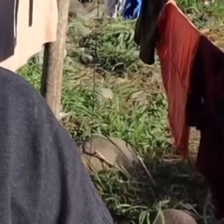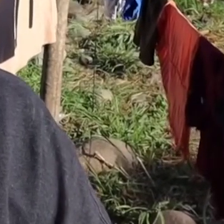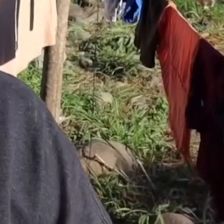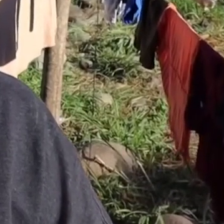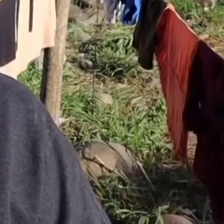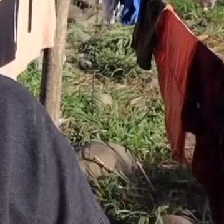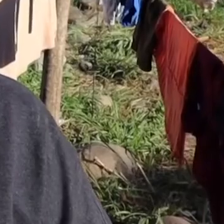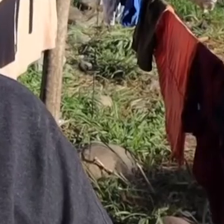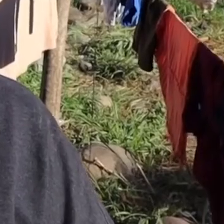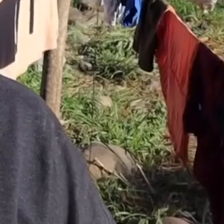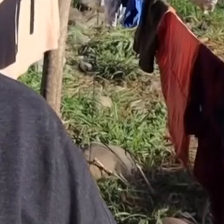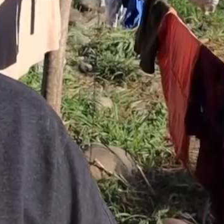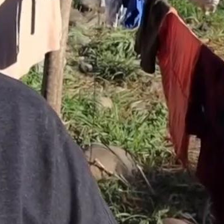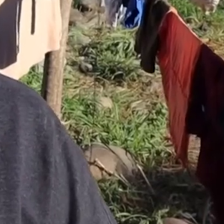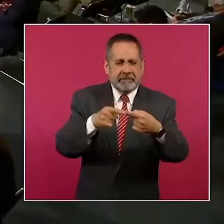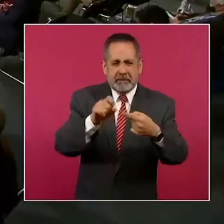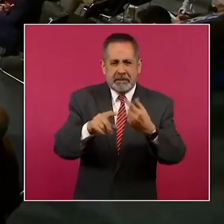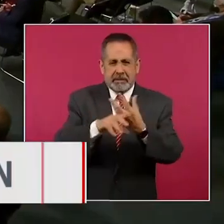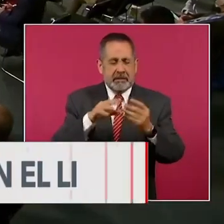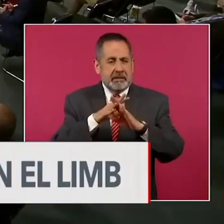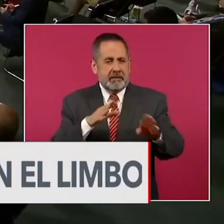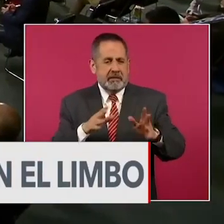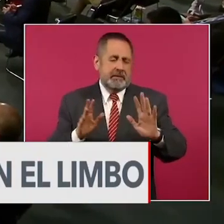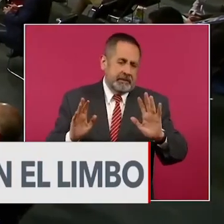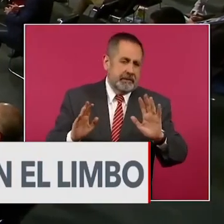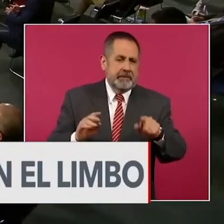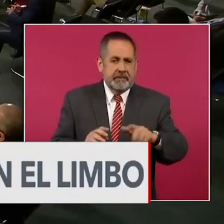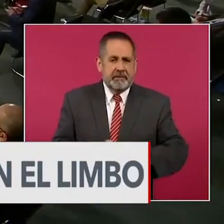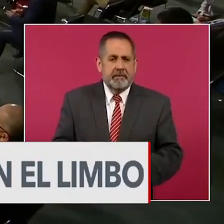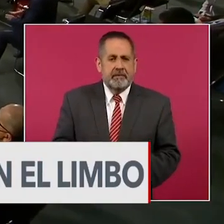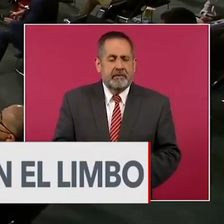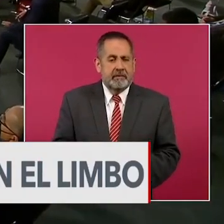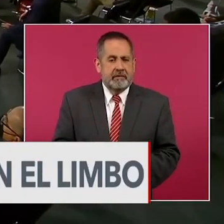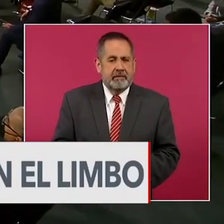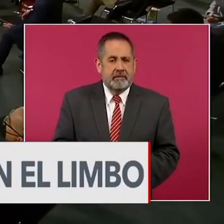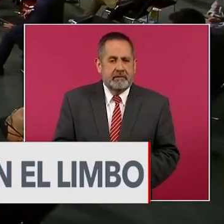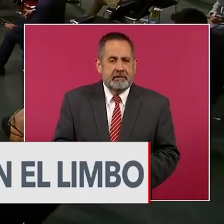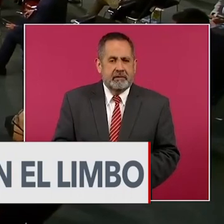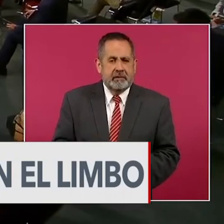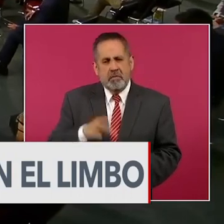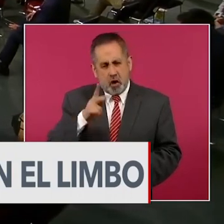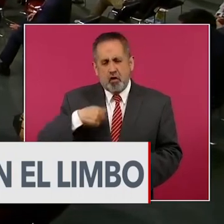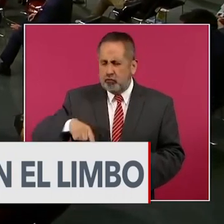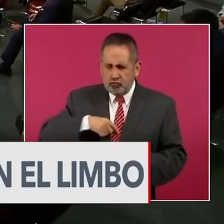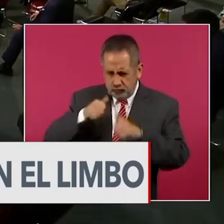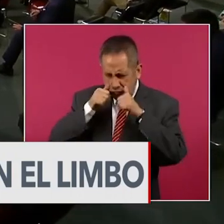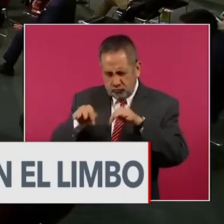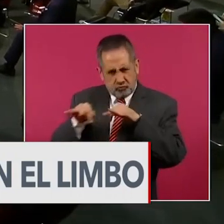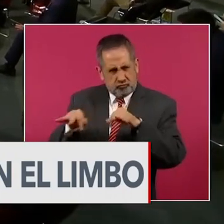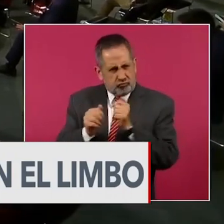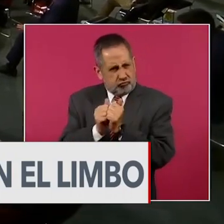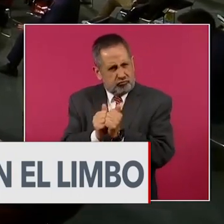ya más cerca del sueño que este país. Una noticia que fue bien recibida por el gobierno de México. Pero estamos trabajando de